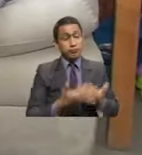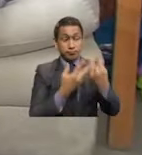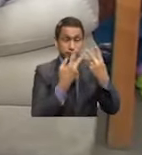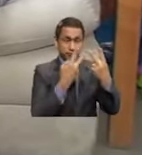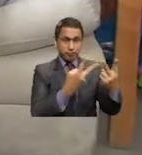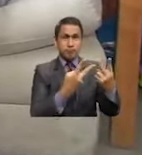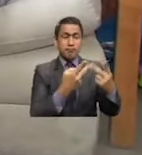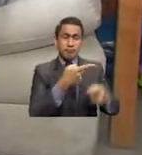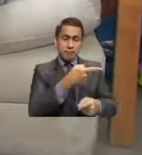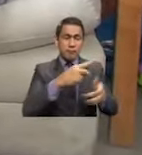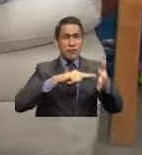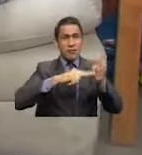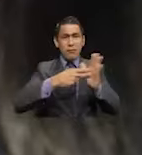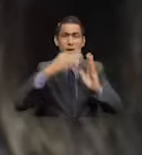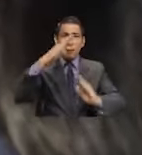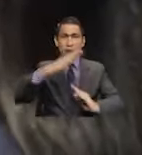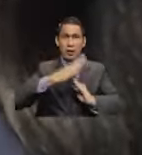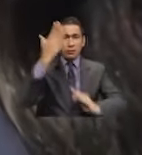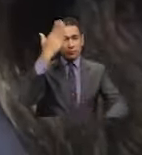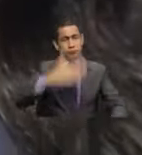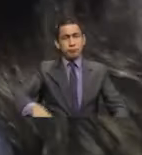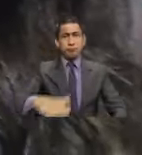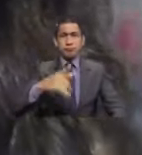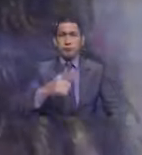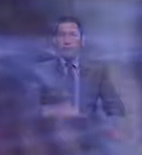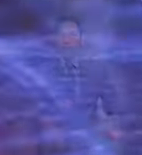paz. Alejandra Cueva, TC Televisión.